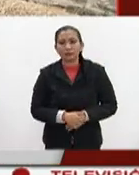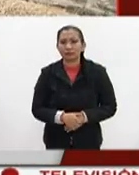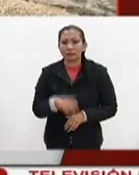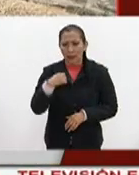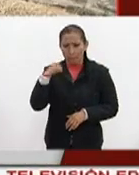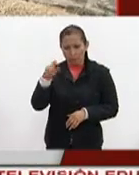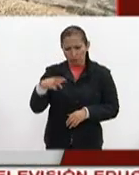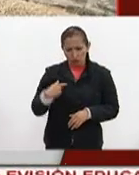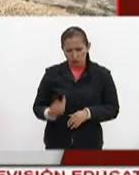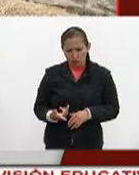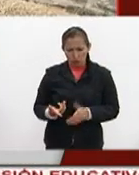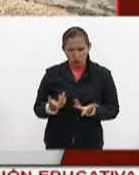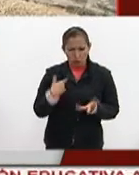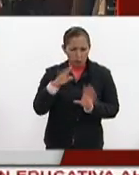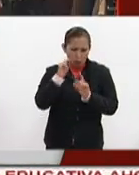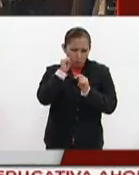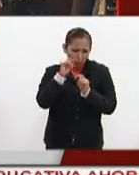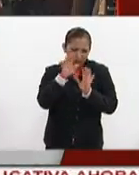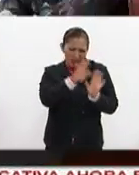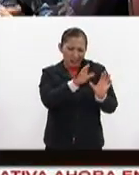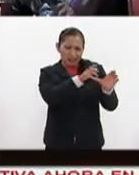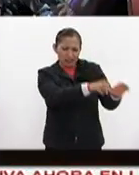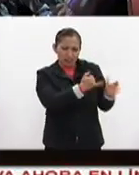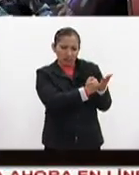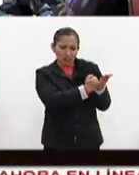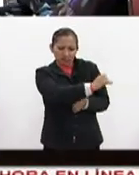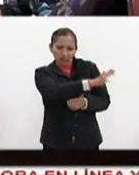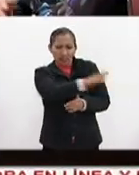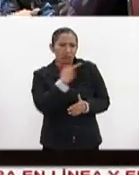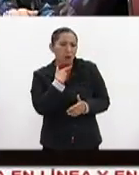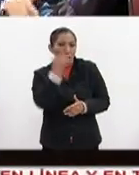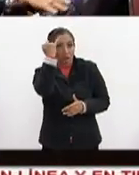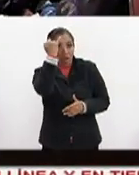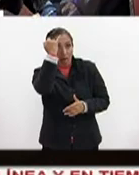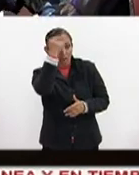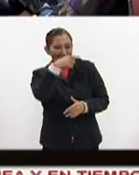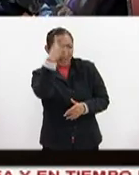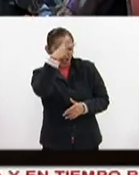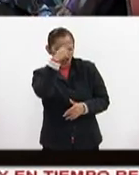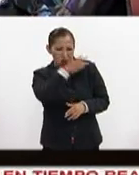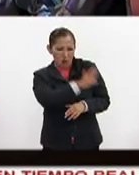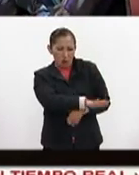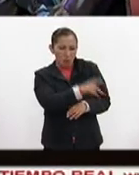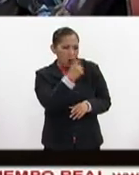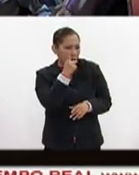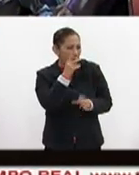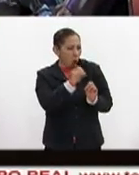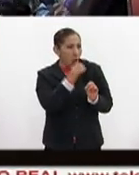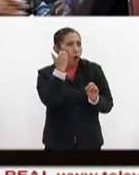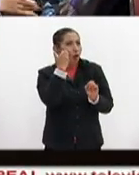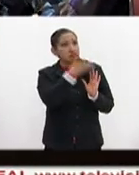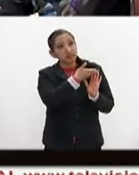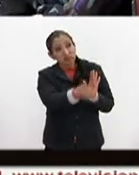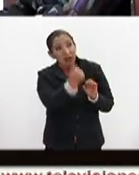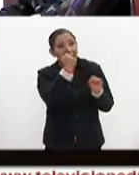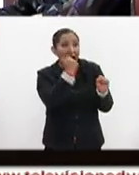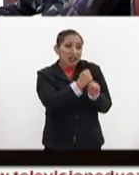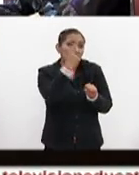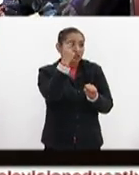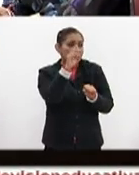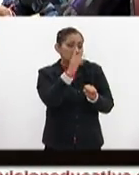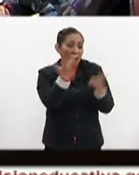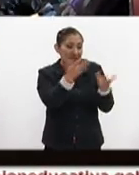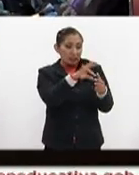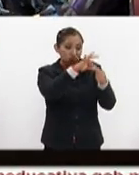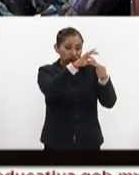iba, independientemente de que pudiera ser una decisión política, independientemente de que tengan que transcurrir muchos años para que esto